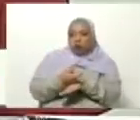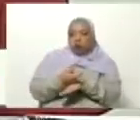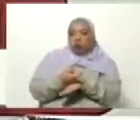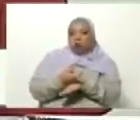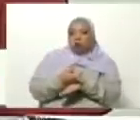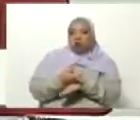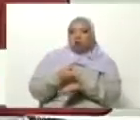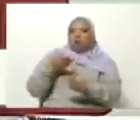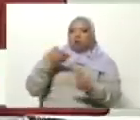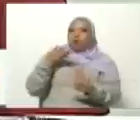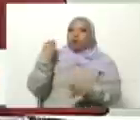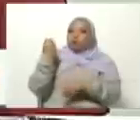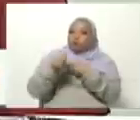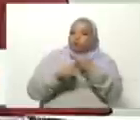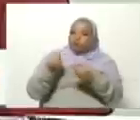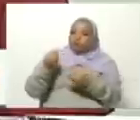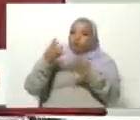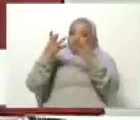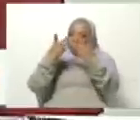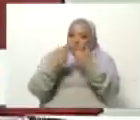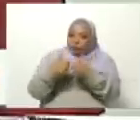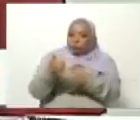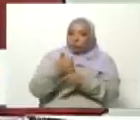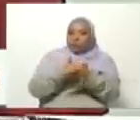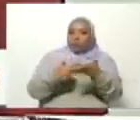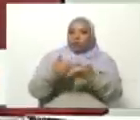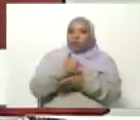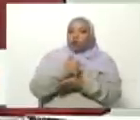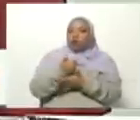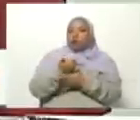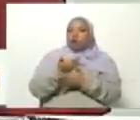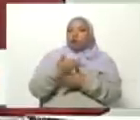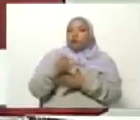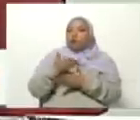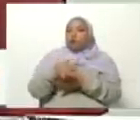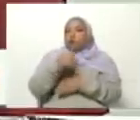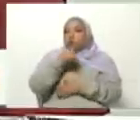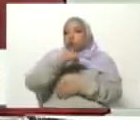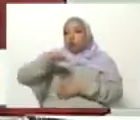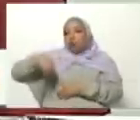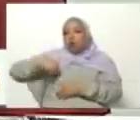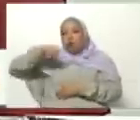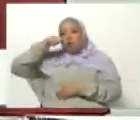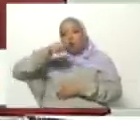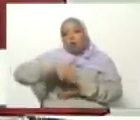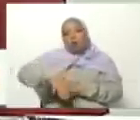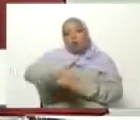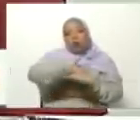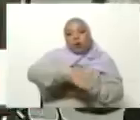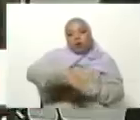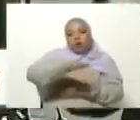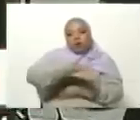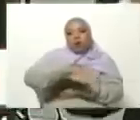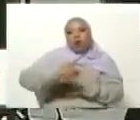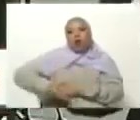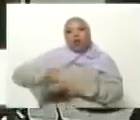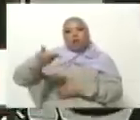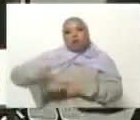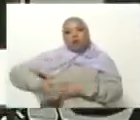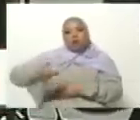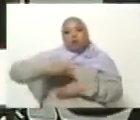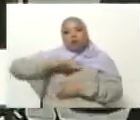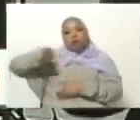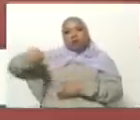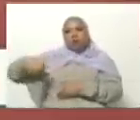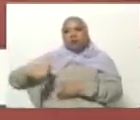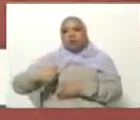¿Qué van a ser ejecutados, administrados? En verdad eso no nos importa, siempre y cuando le llegue a nuestro pueblo. Es lo más importante para